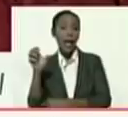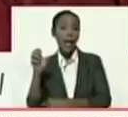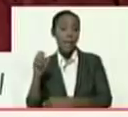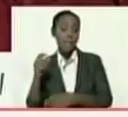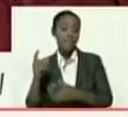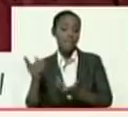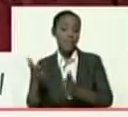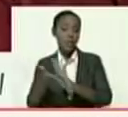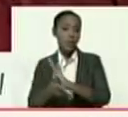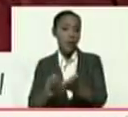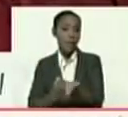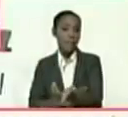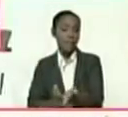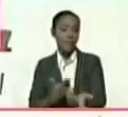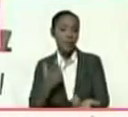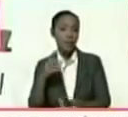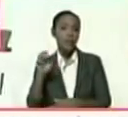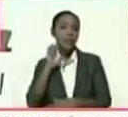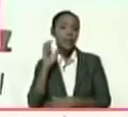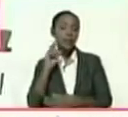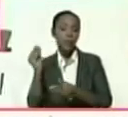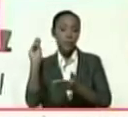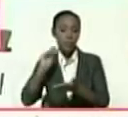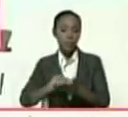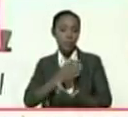Morales ejerció la presidencia,